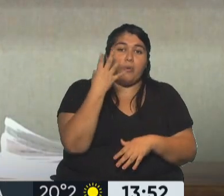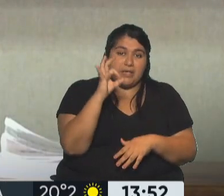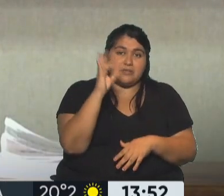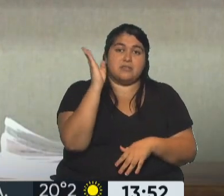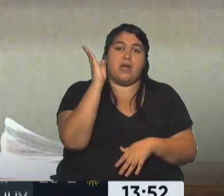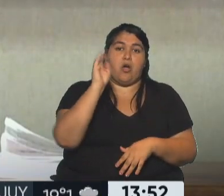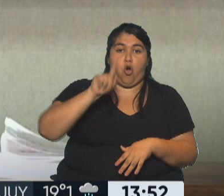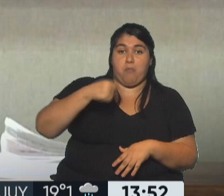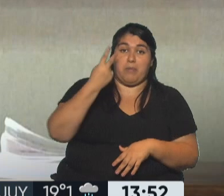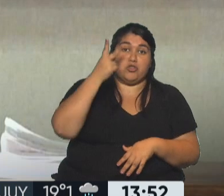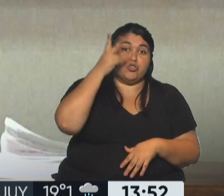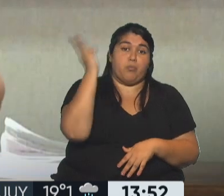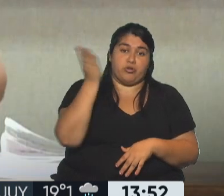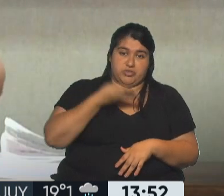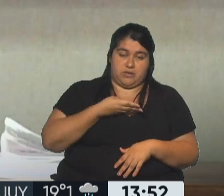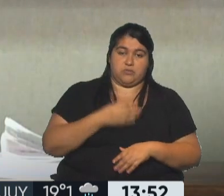90,28%.